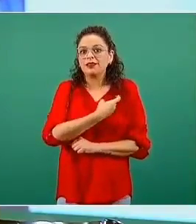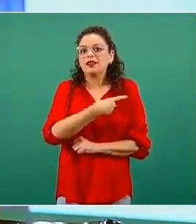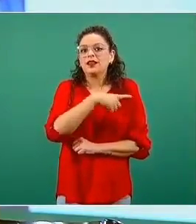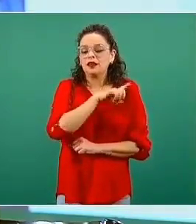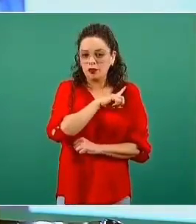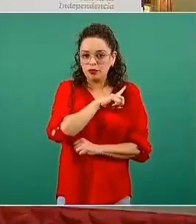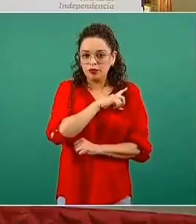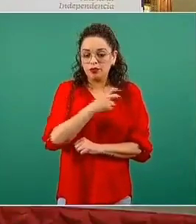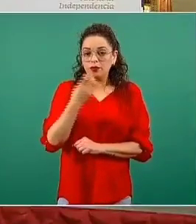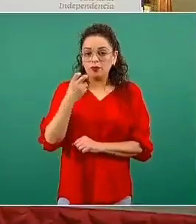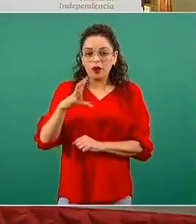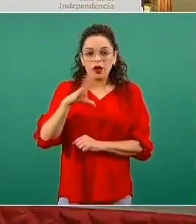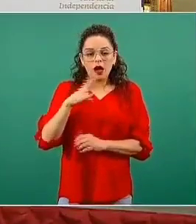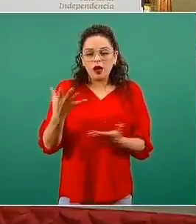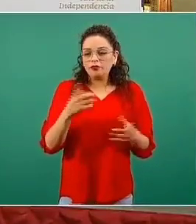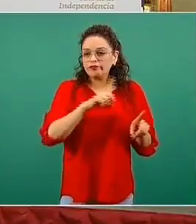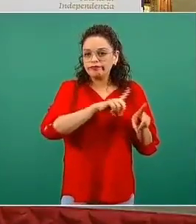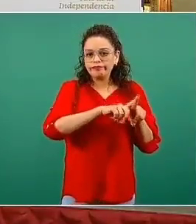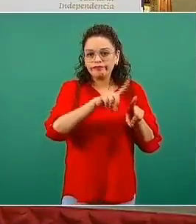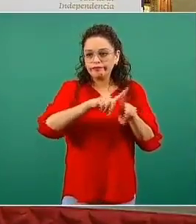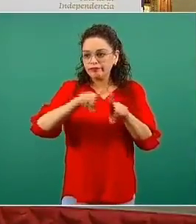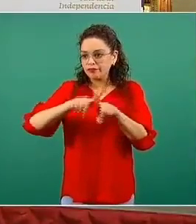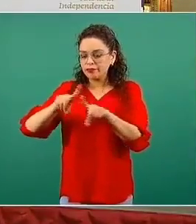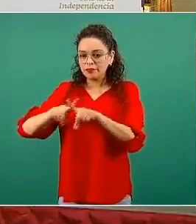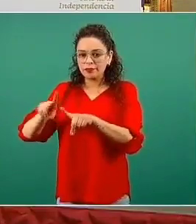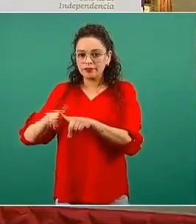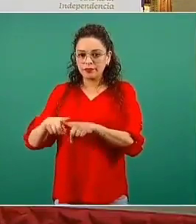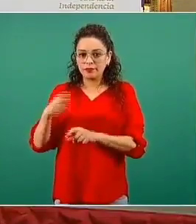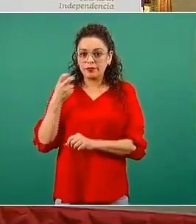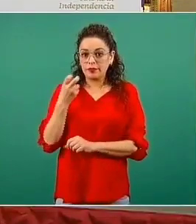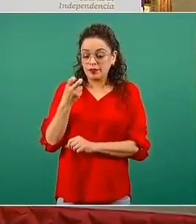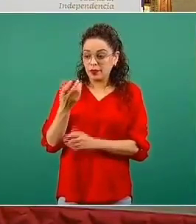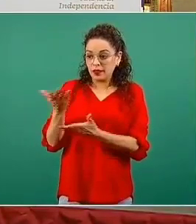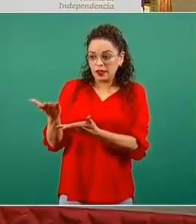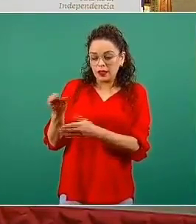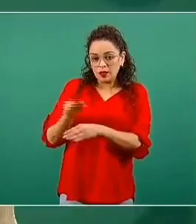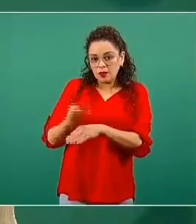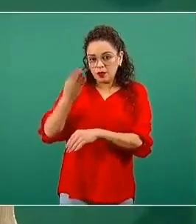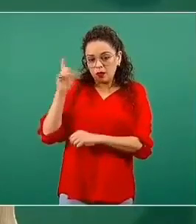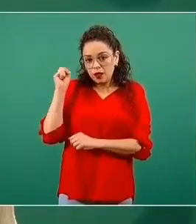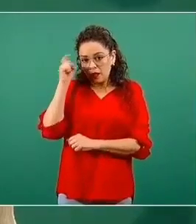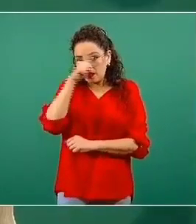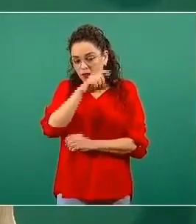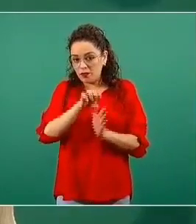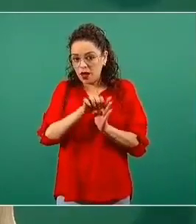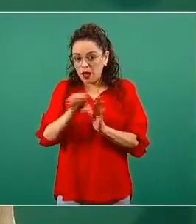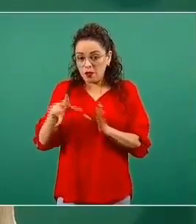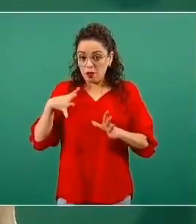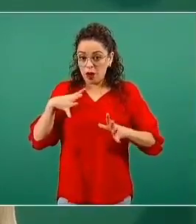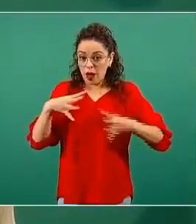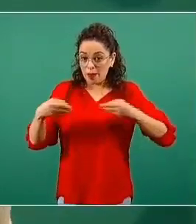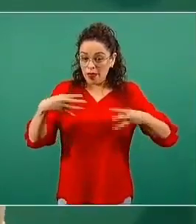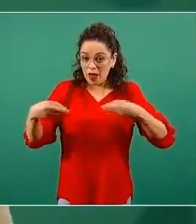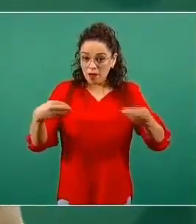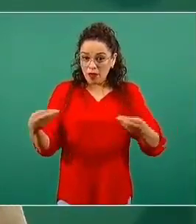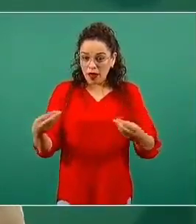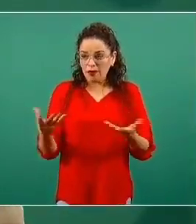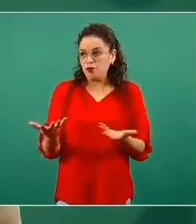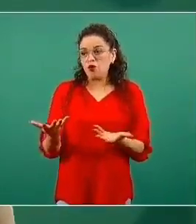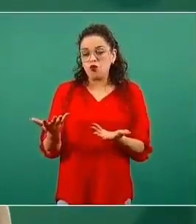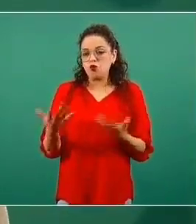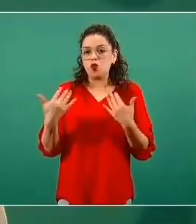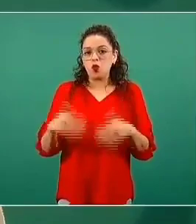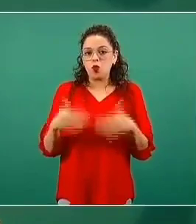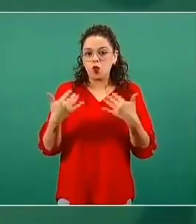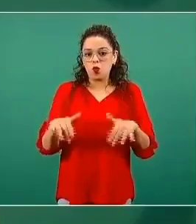de la diversidad de la respuesta ante un fenómeno tan complejo como una epidemia a veces se expresa